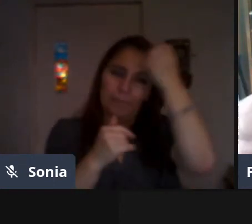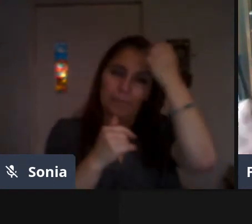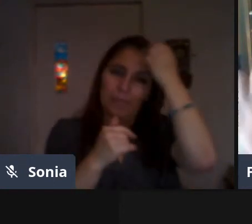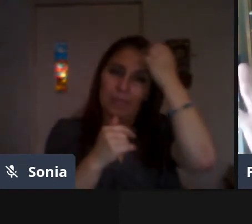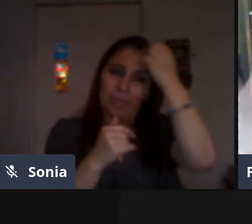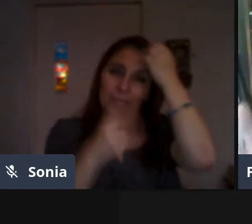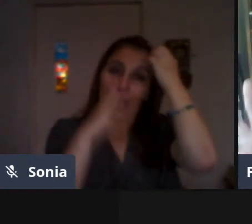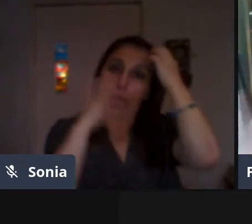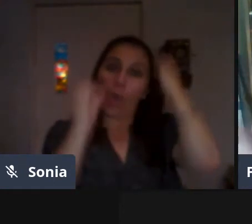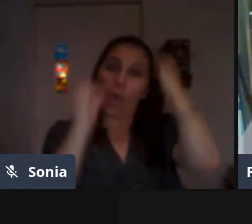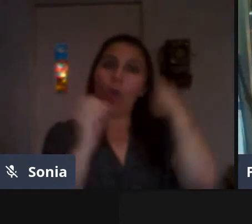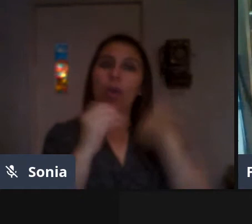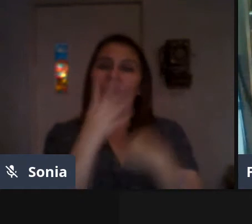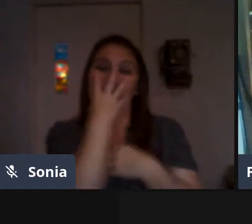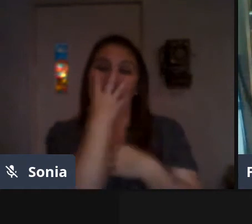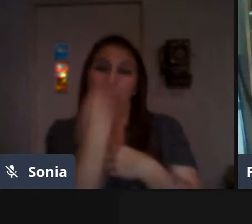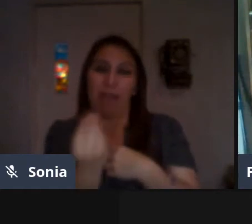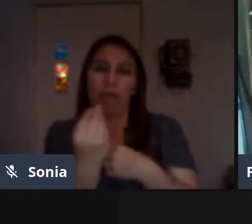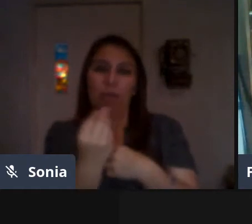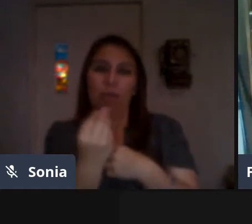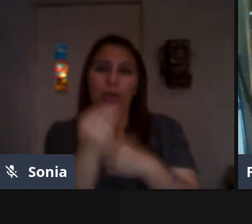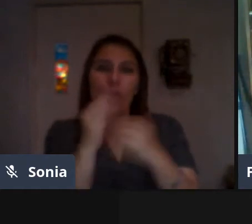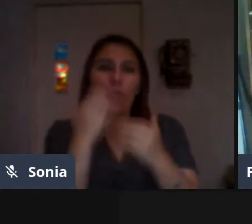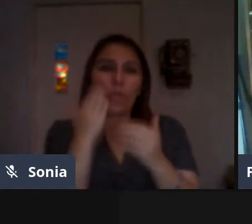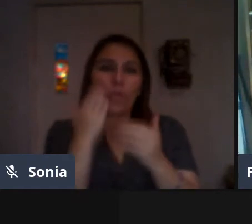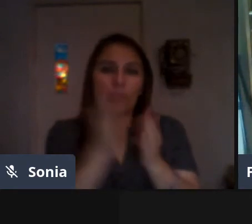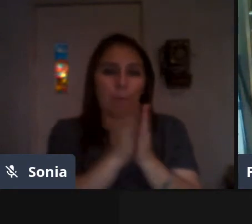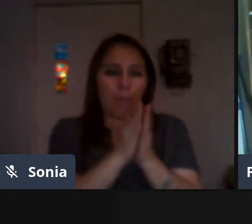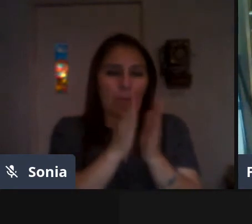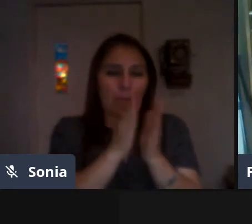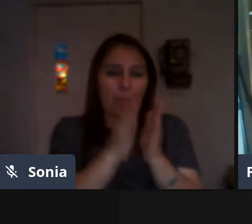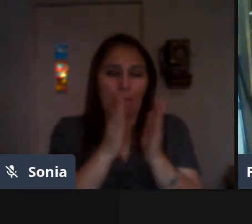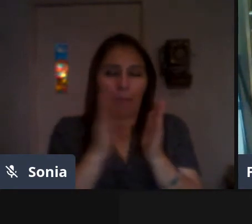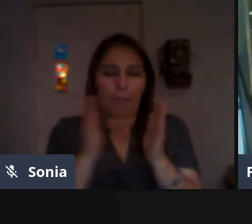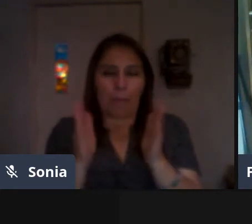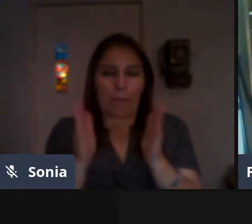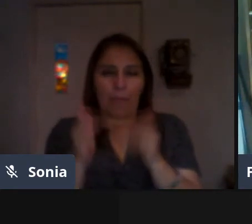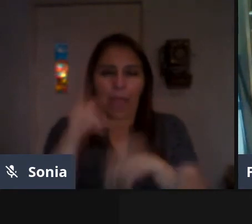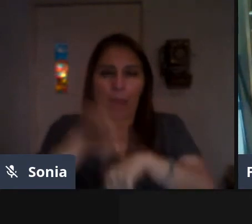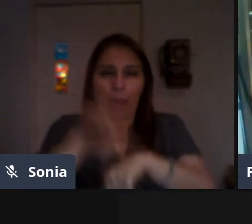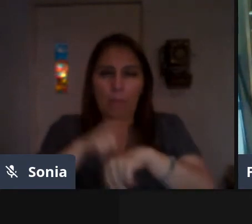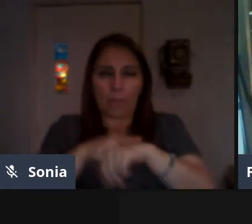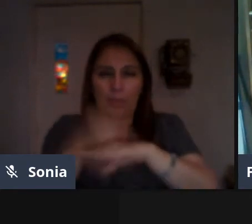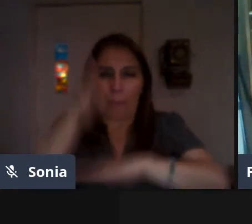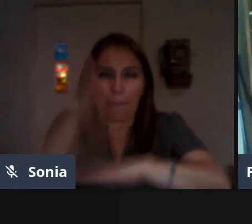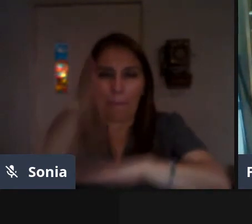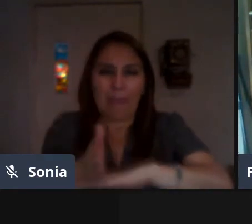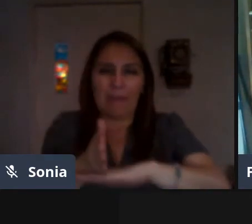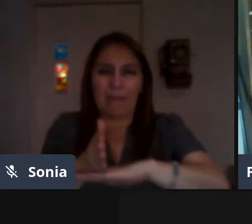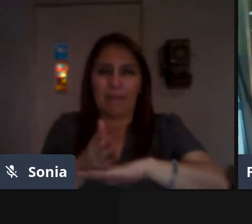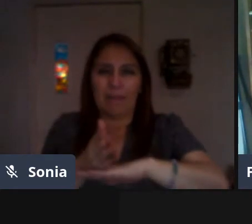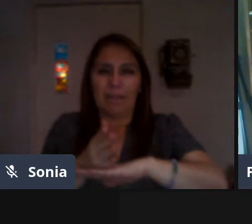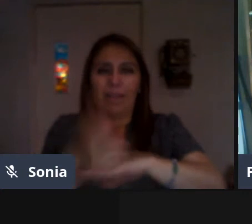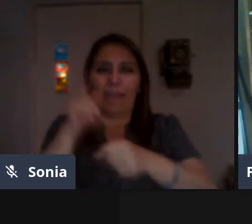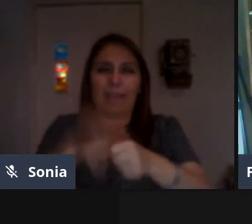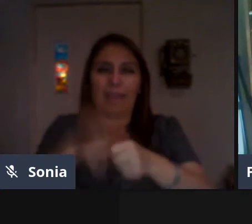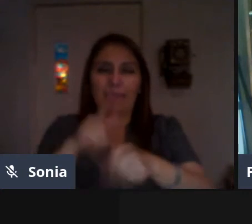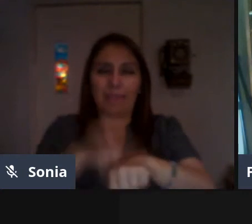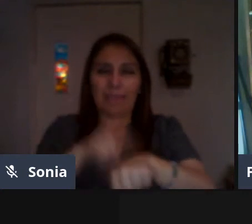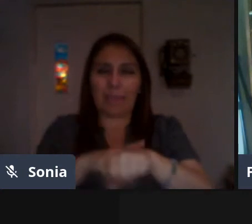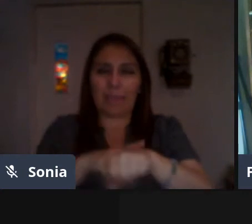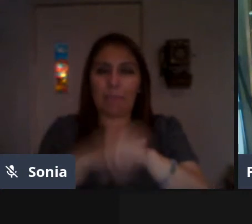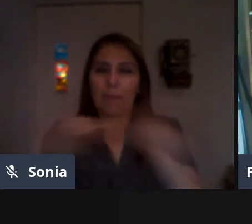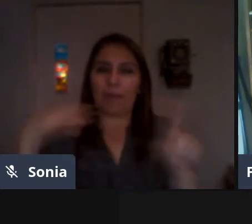pudiese detener el momento exacto que ocurrió el feminicida y tratar de no contar el